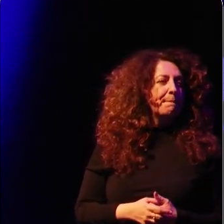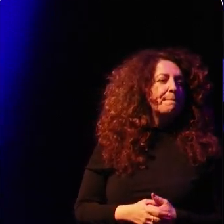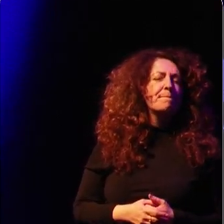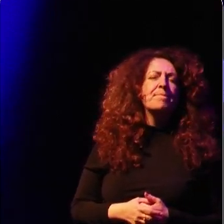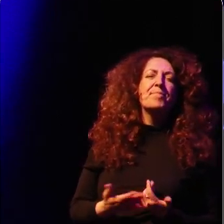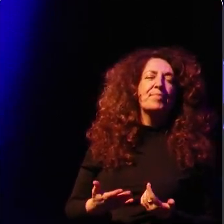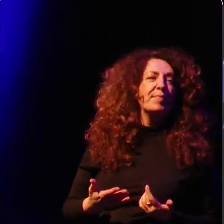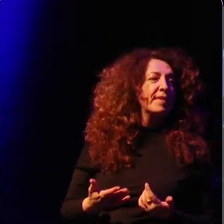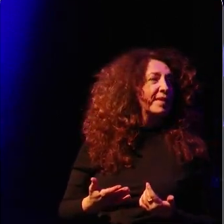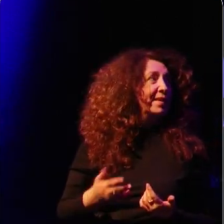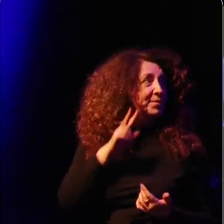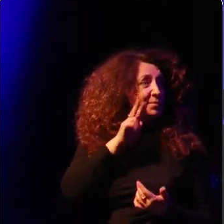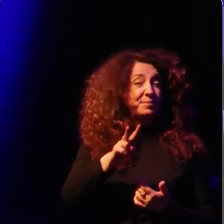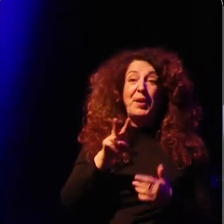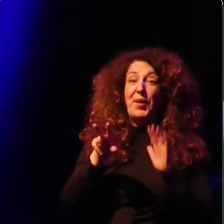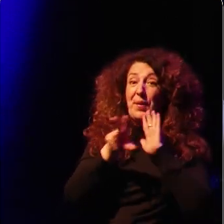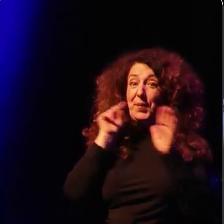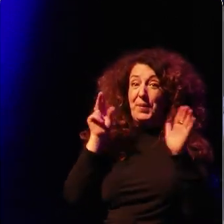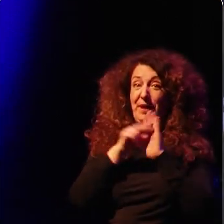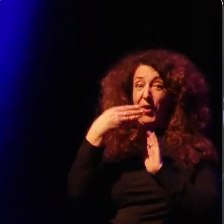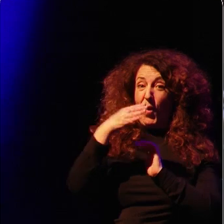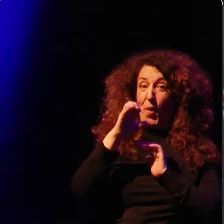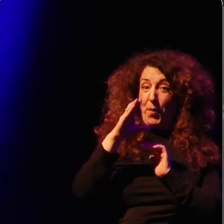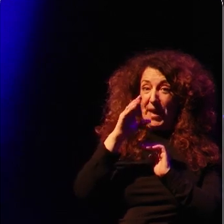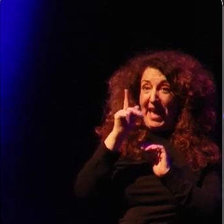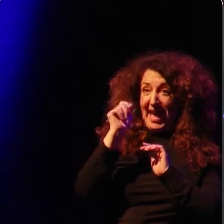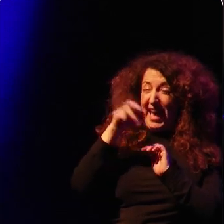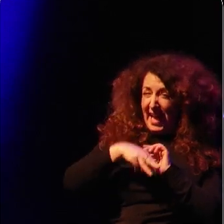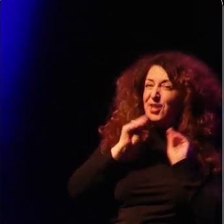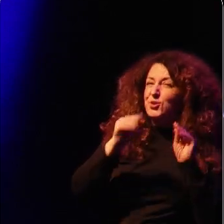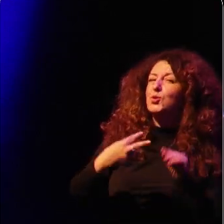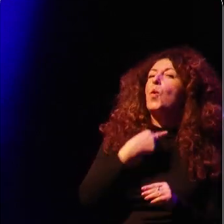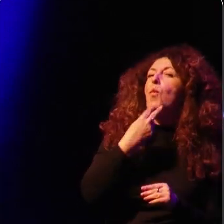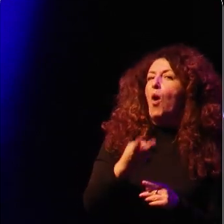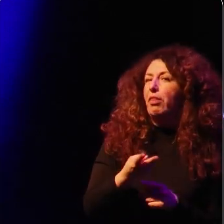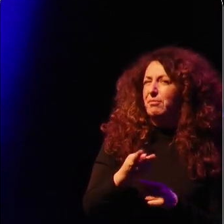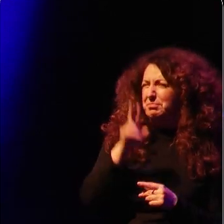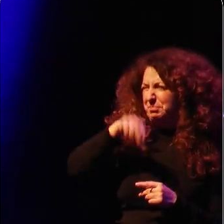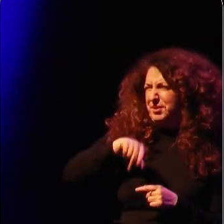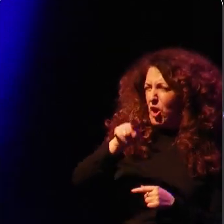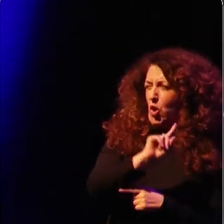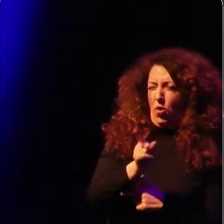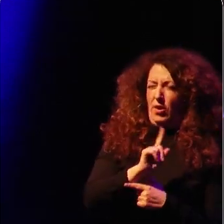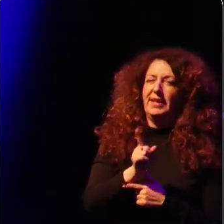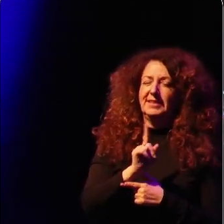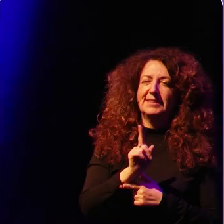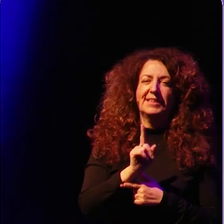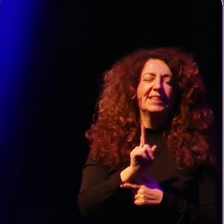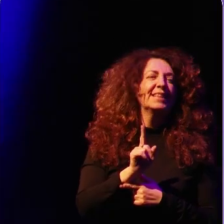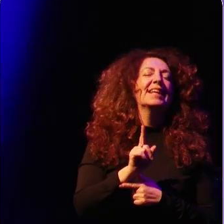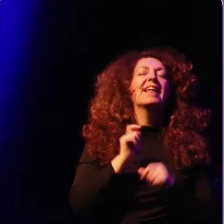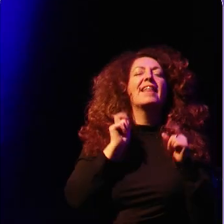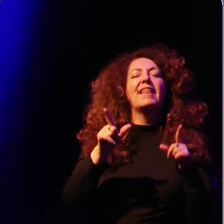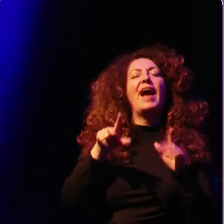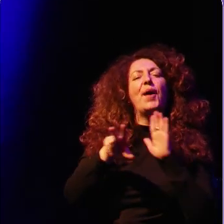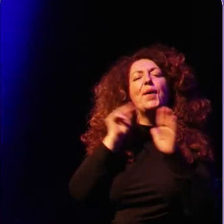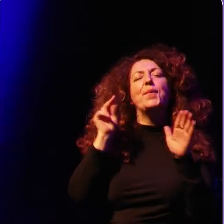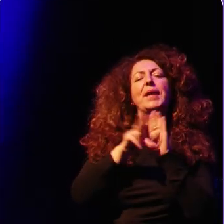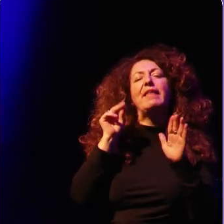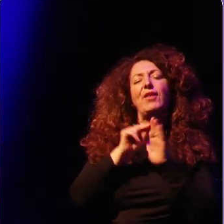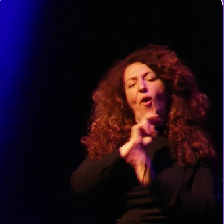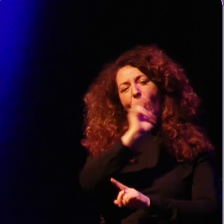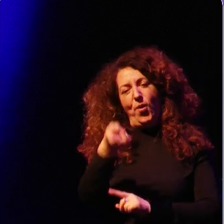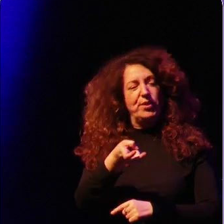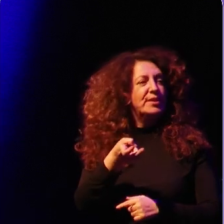el problema que tiene el vídeo de Beckham es la voz, que se nota que no es Beckham. Bien, os voy a dejar un vídeo que he